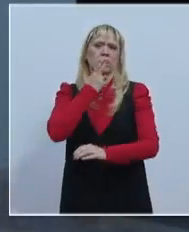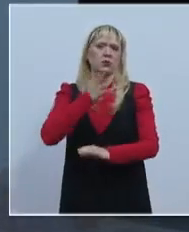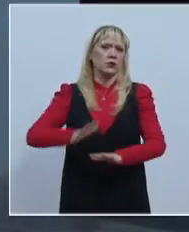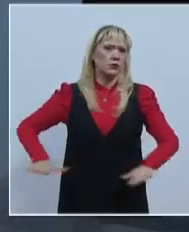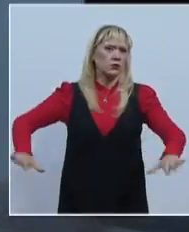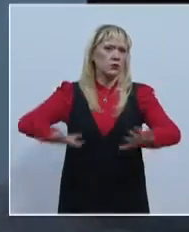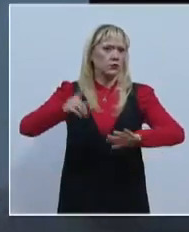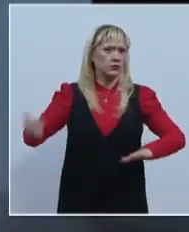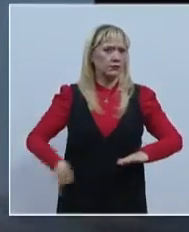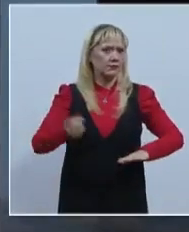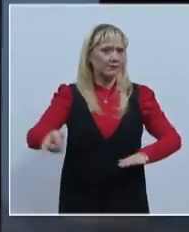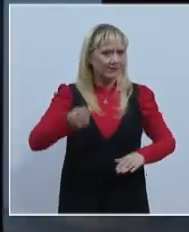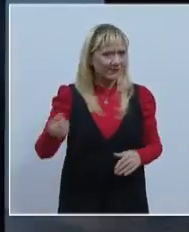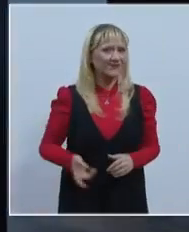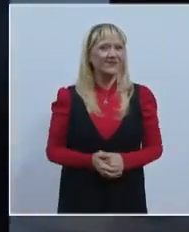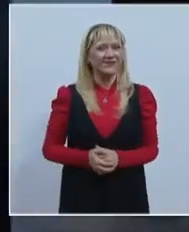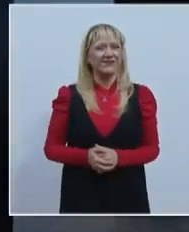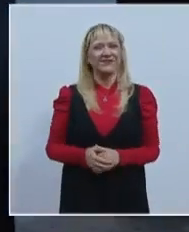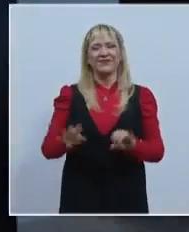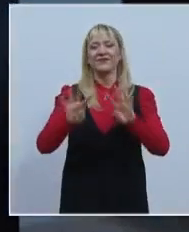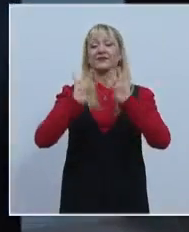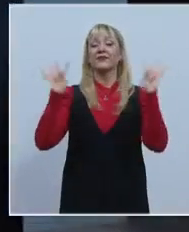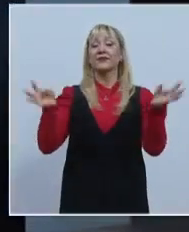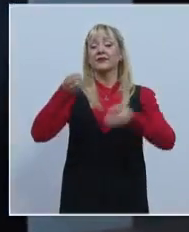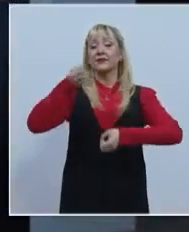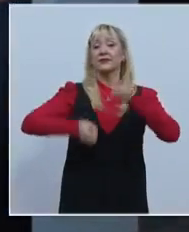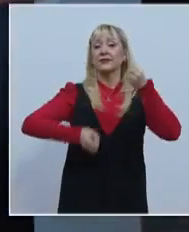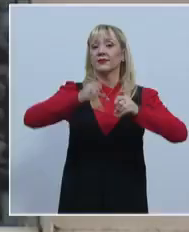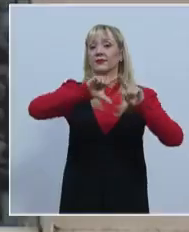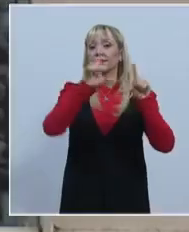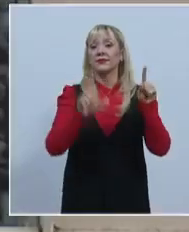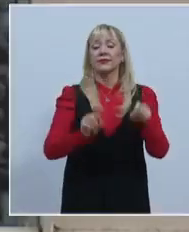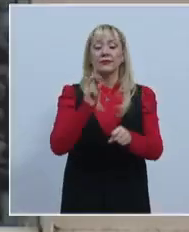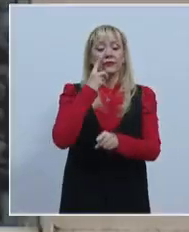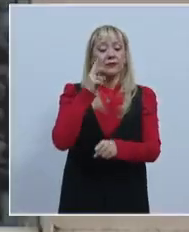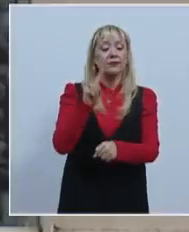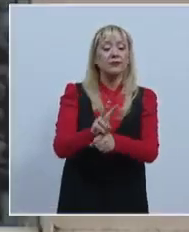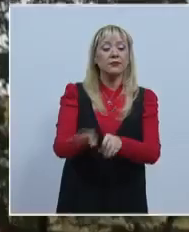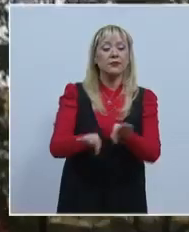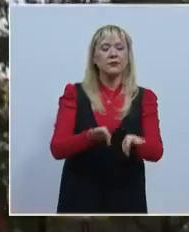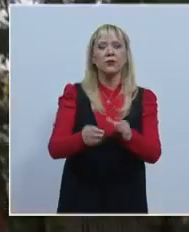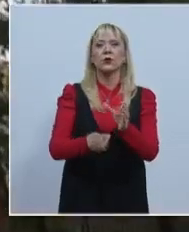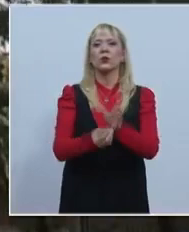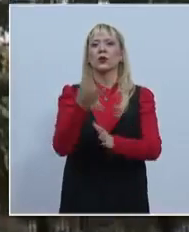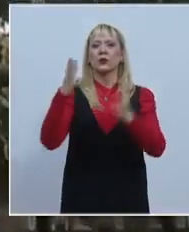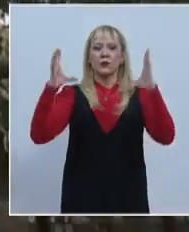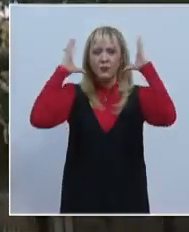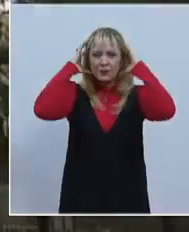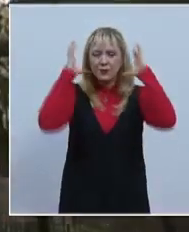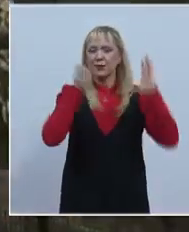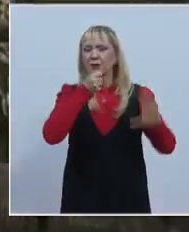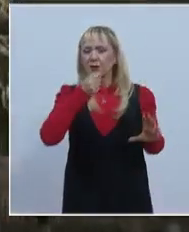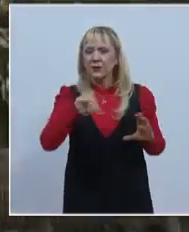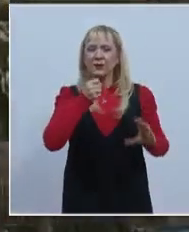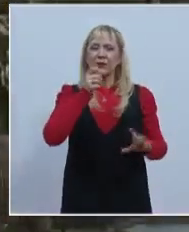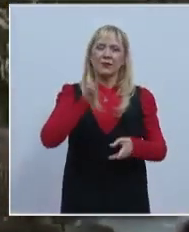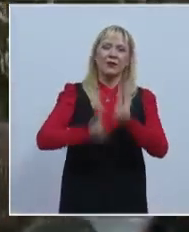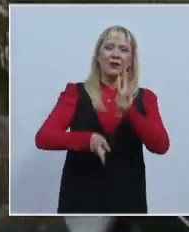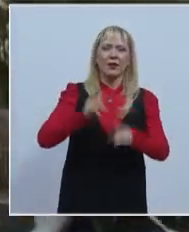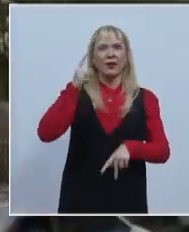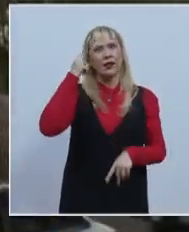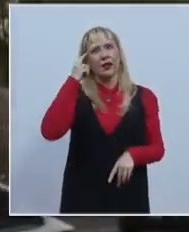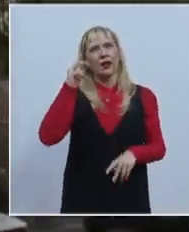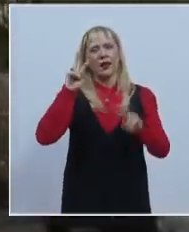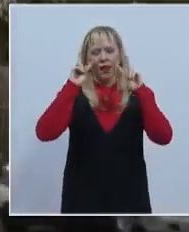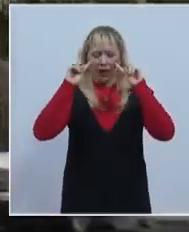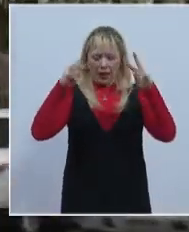En otras cosas, el Consejo de la Judicatura Federal publicó el nuevo episodio de su podcast Reflexiones desde el Consejo, en el que